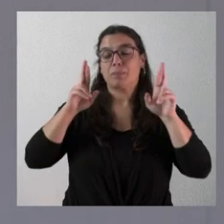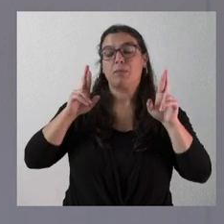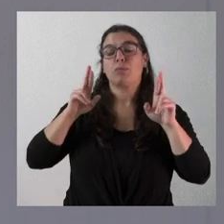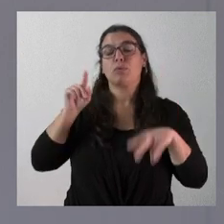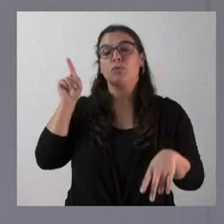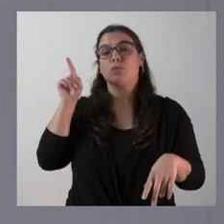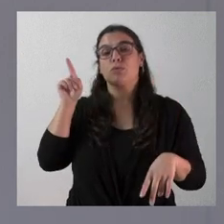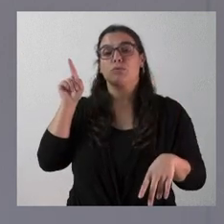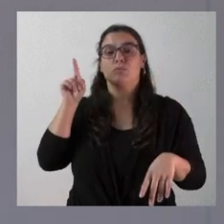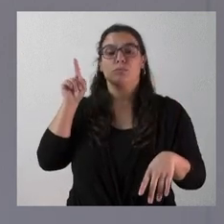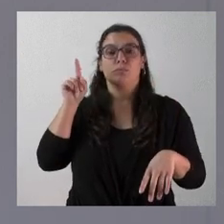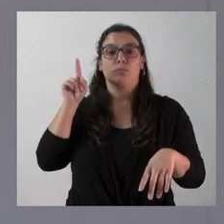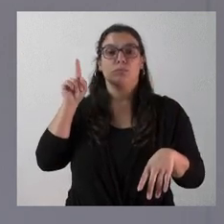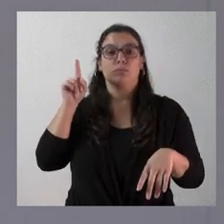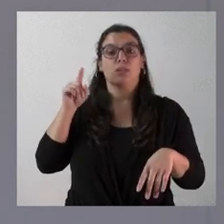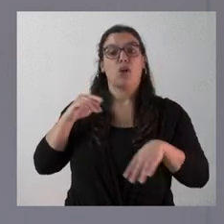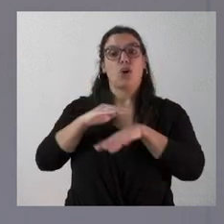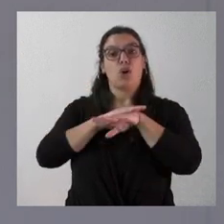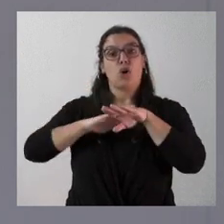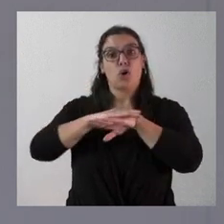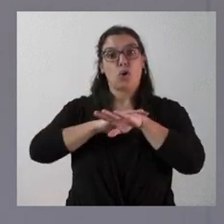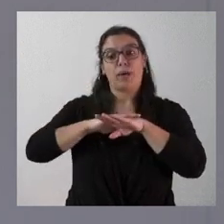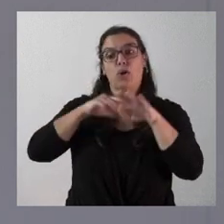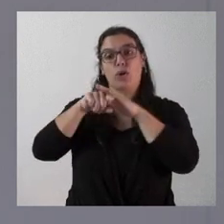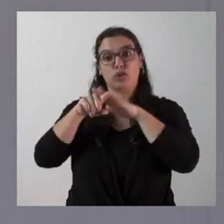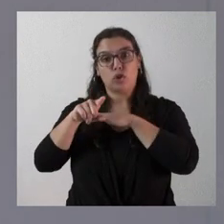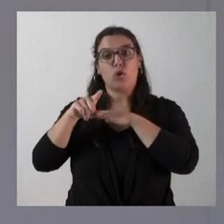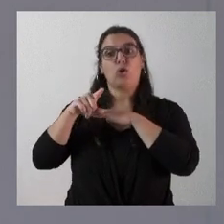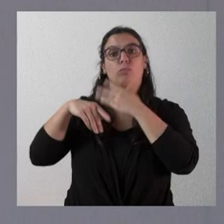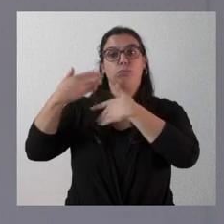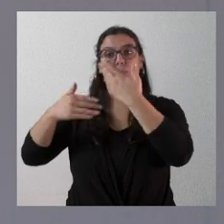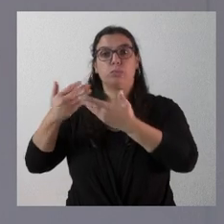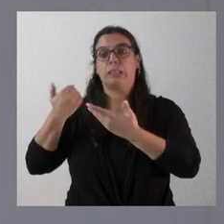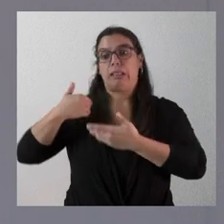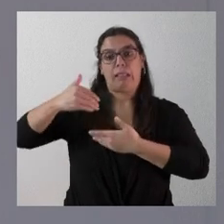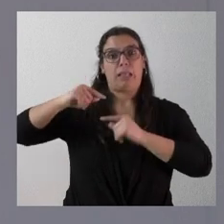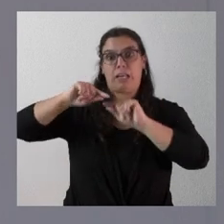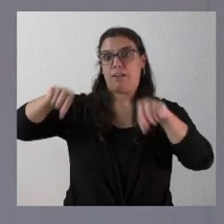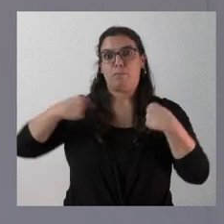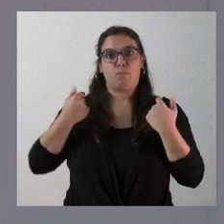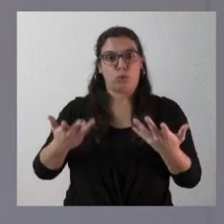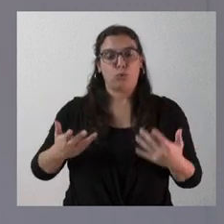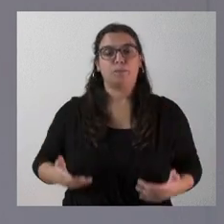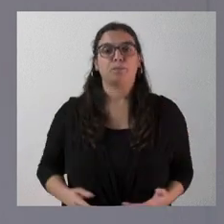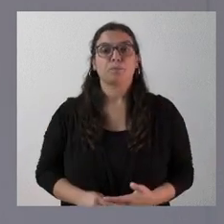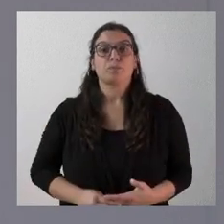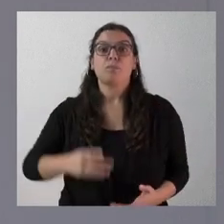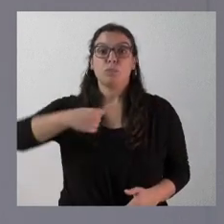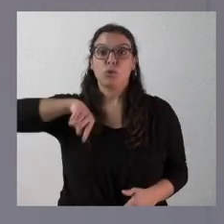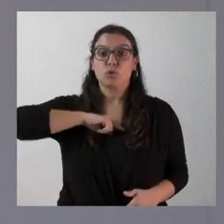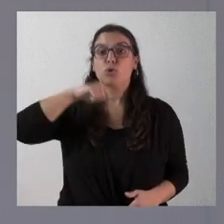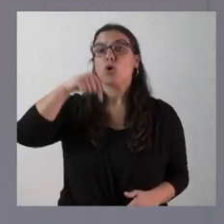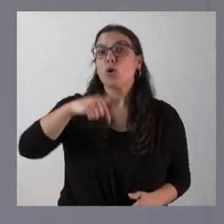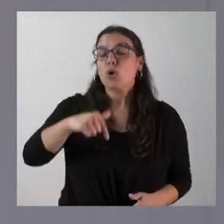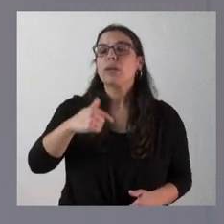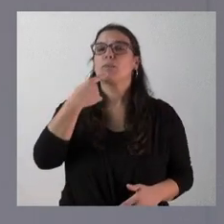cuando complete los trámites a través de renfe pues podamos firmar ya este convenio cuanto antes nosotros hoy lo que hemos